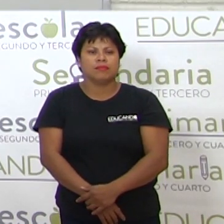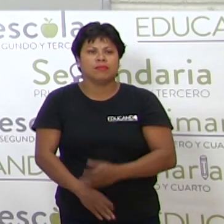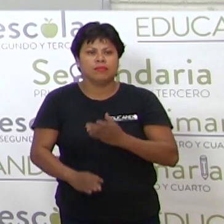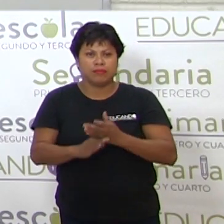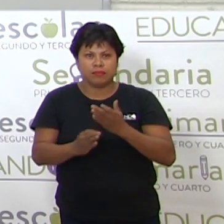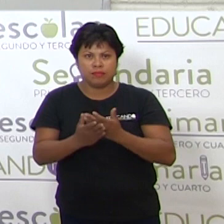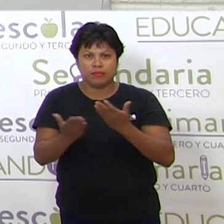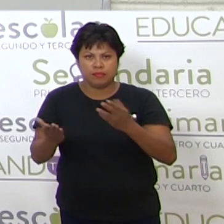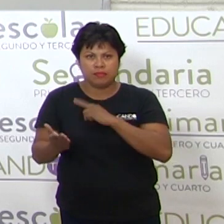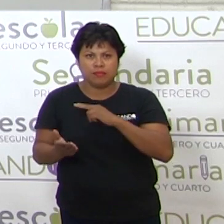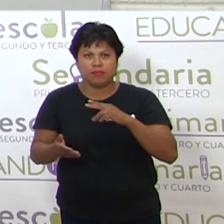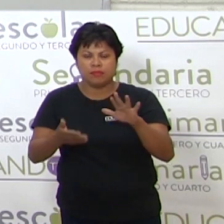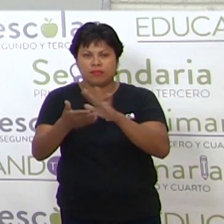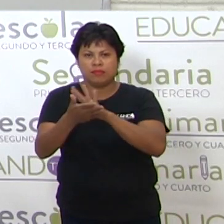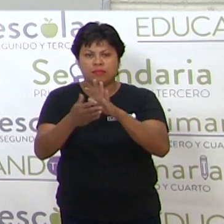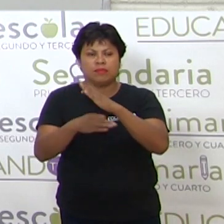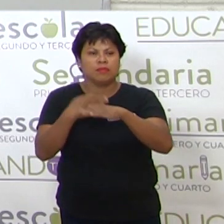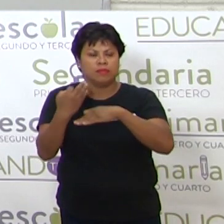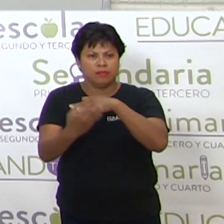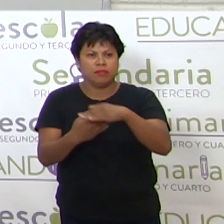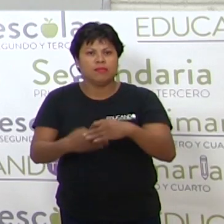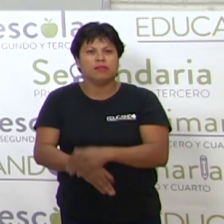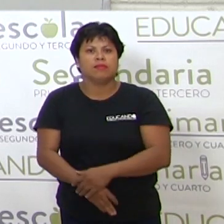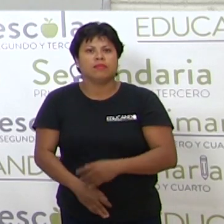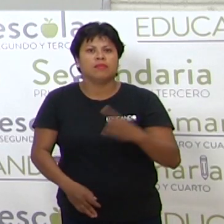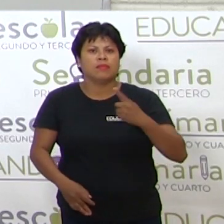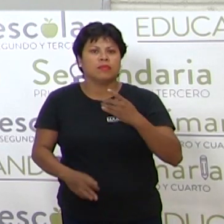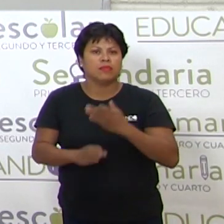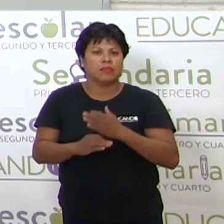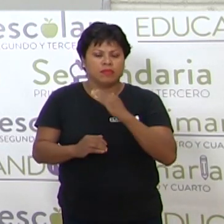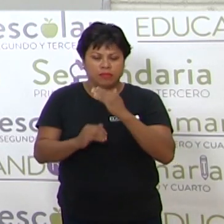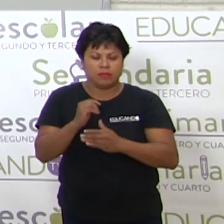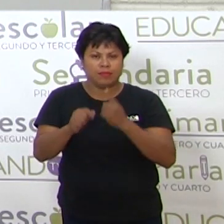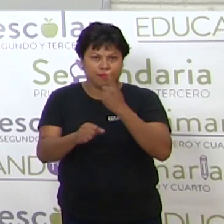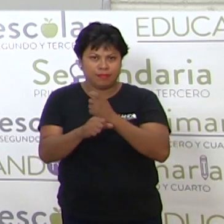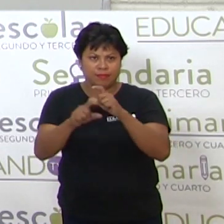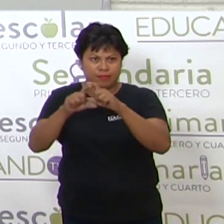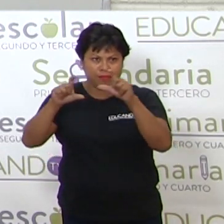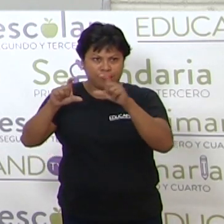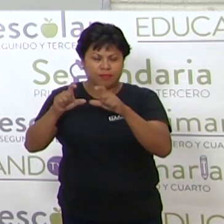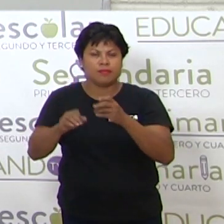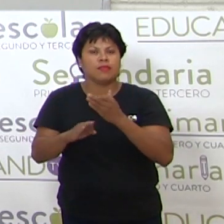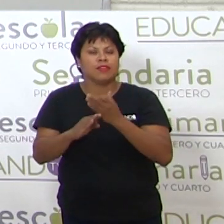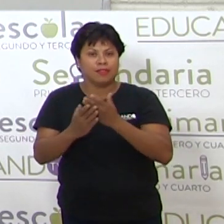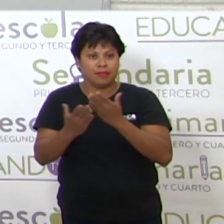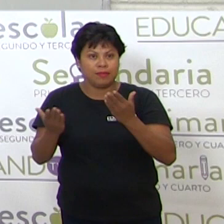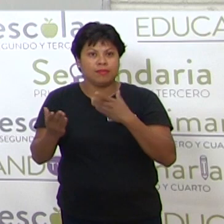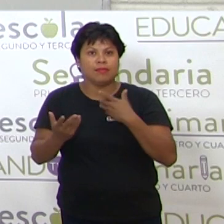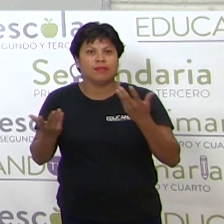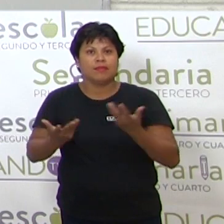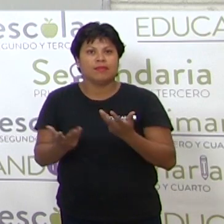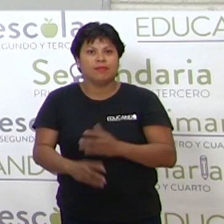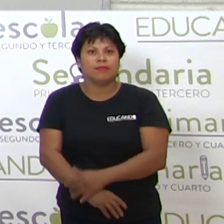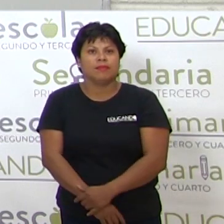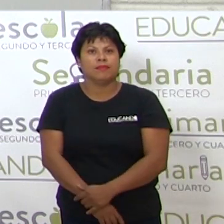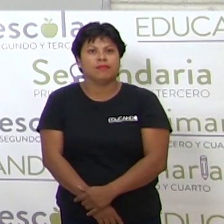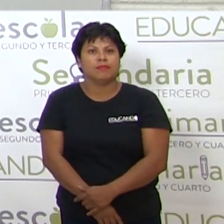leer todas por favor que vamos a terminar de armar las primero ahora vamos a hacer